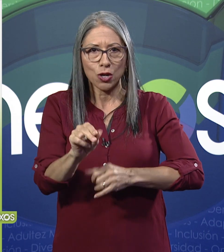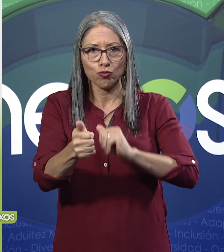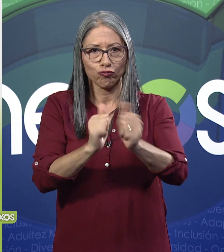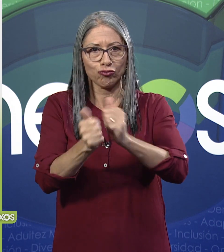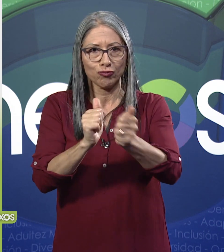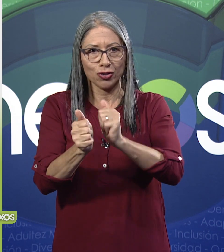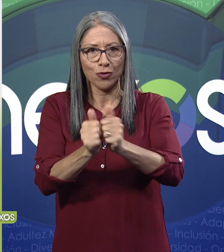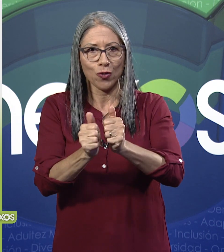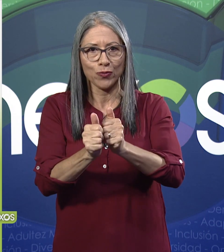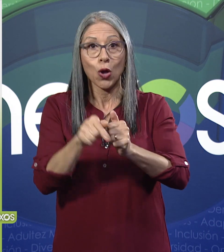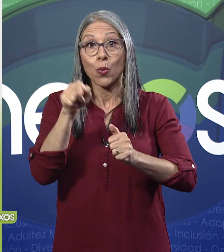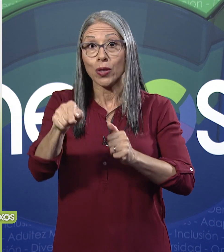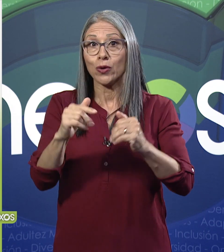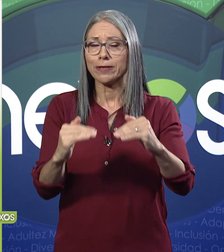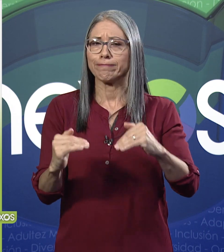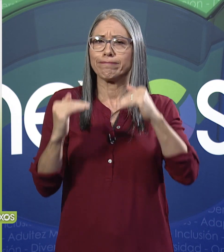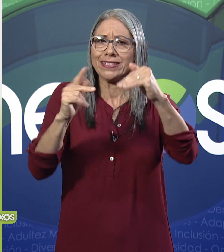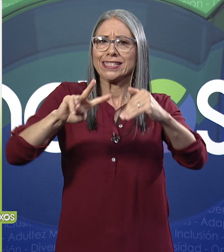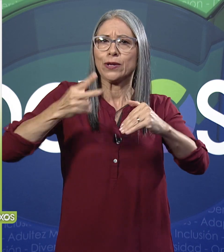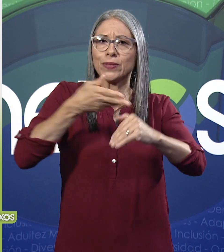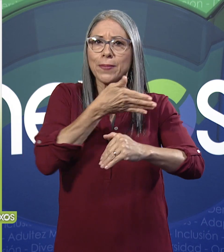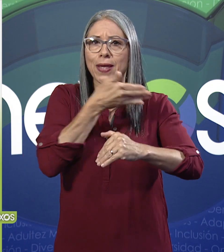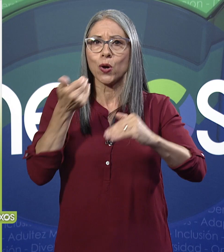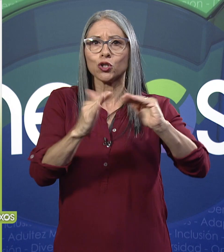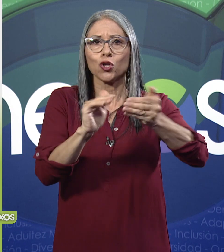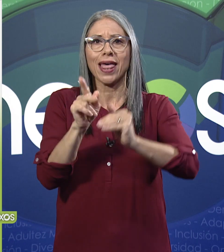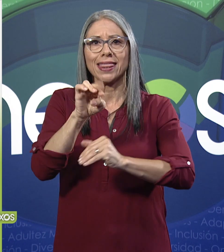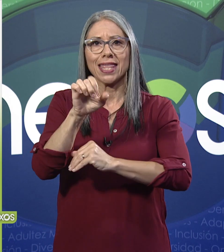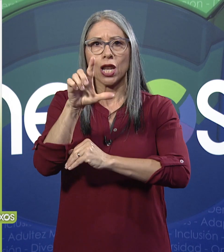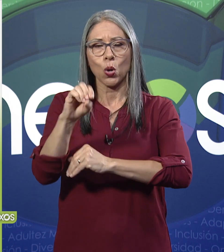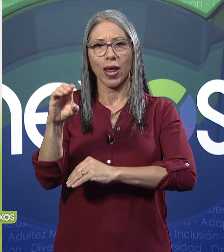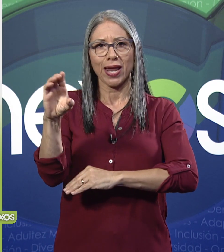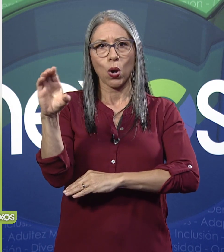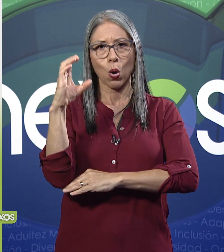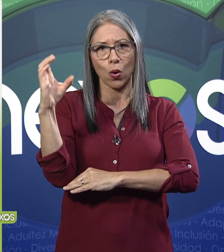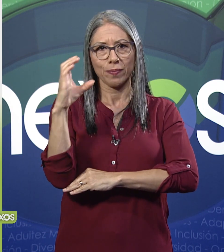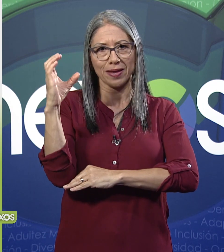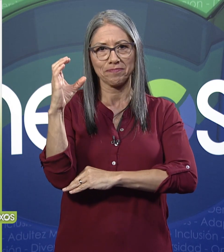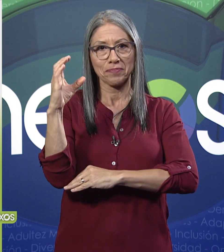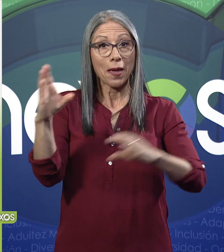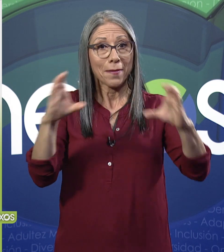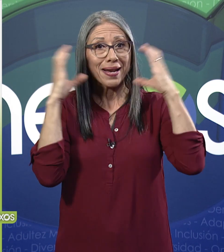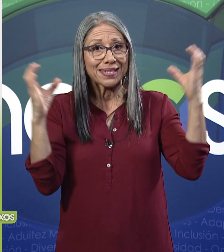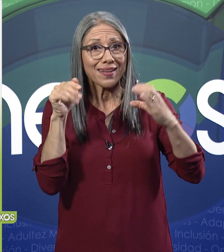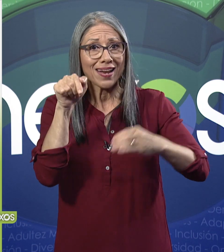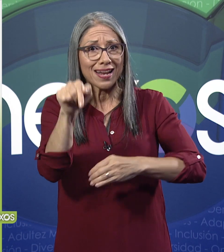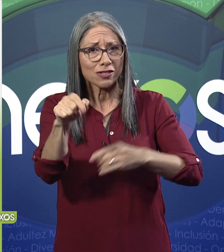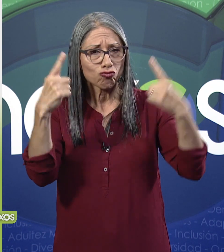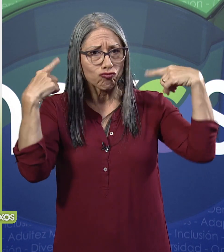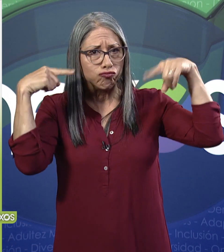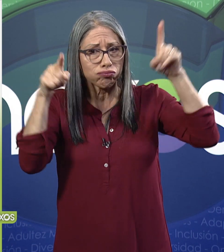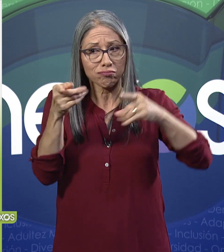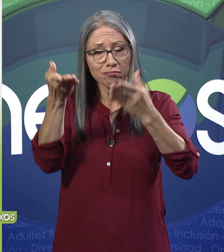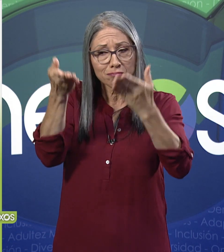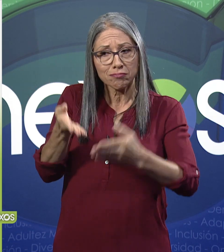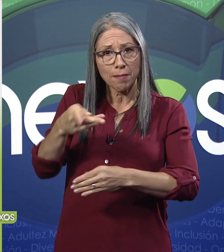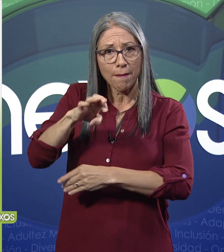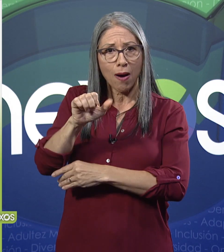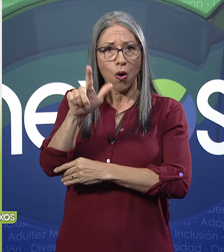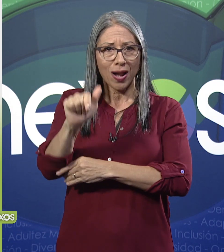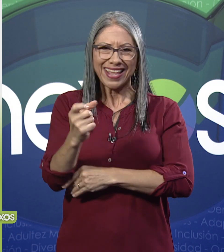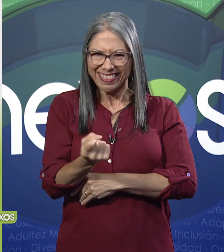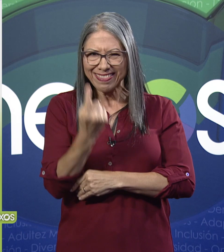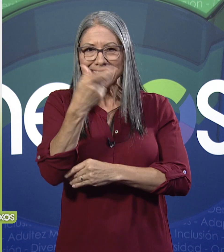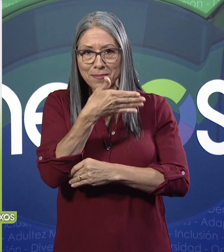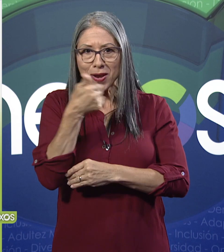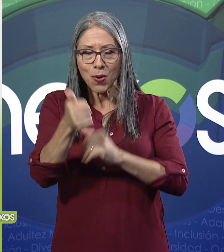se alzó como la segunda mejor en la ciudad de Nilo, en Colombia. Para celebrar este logro de Paola y comprender mejor